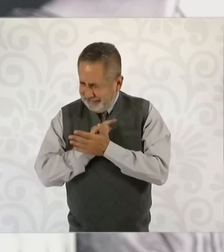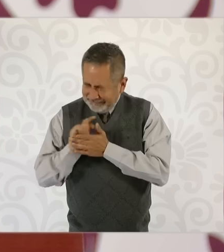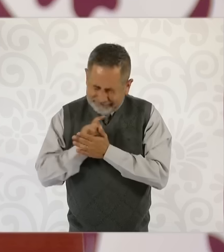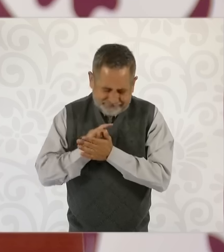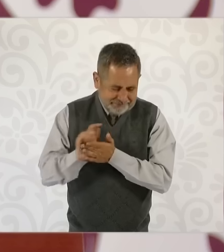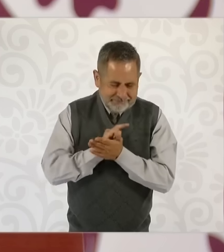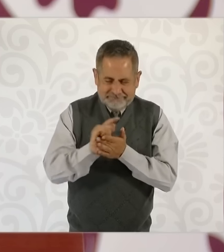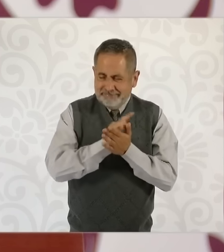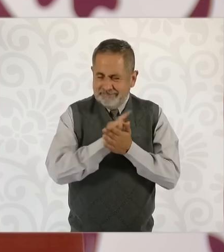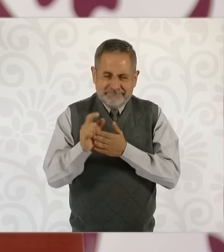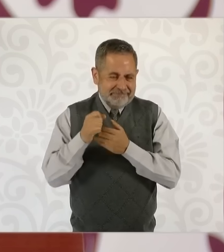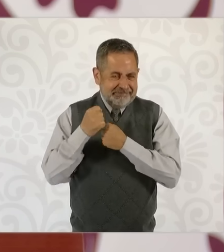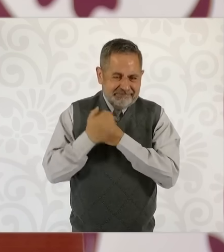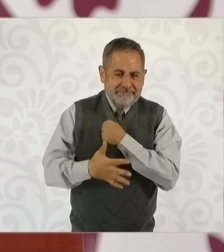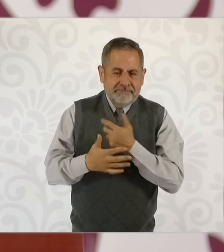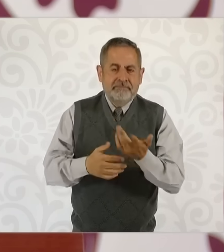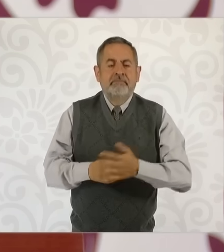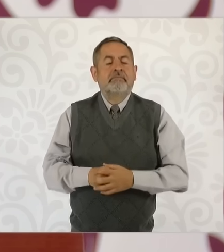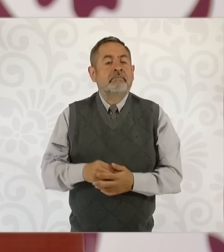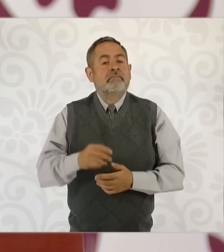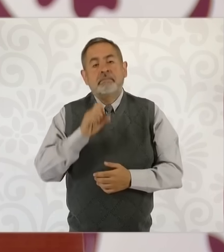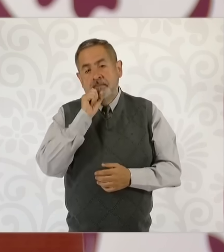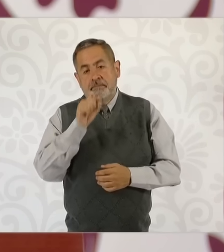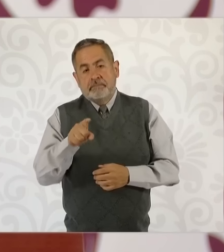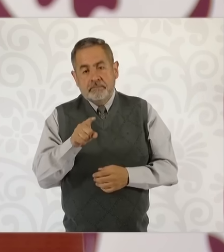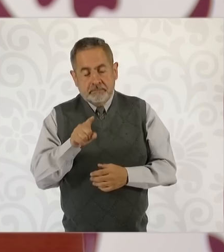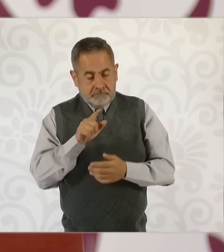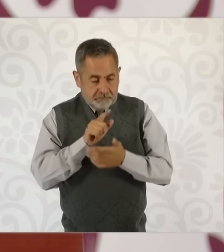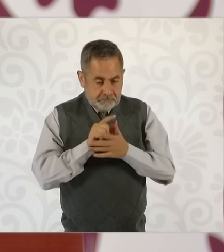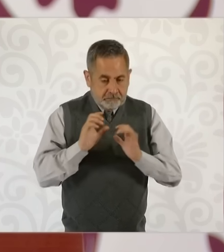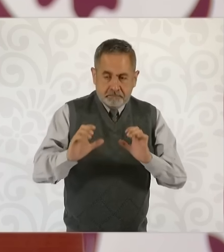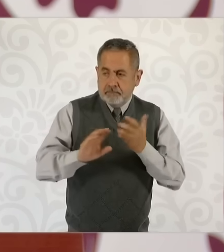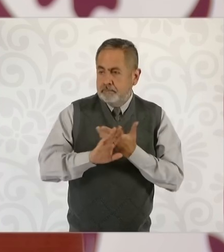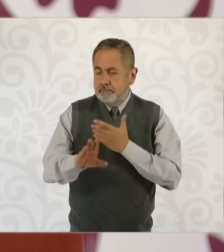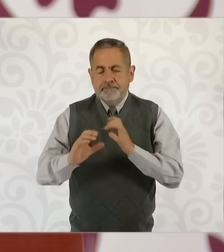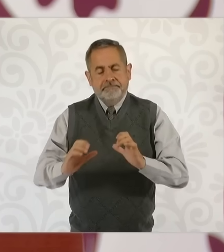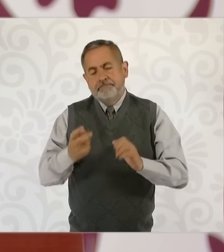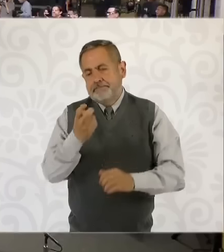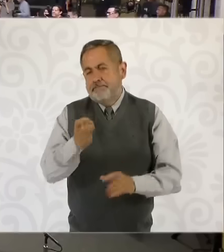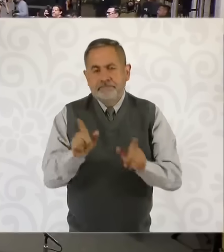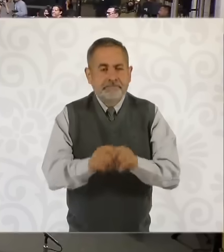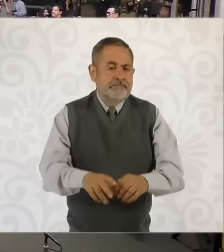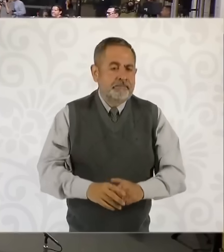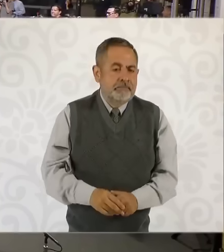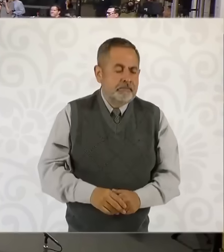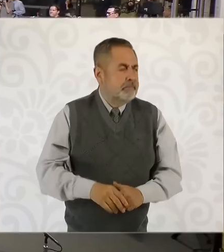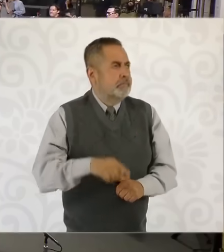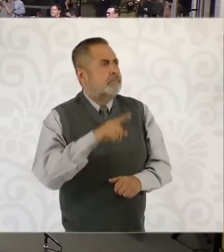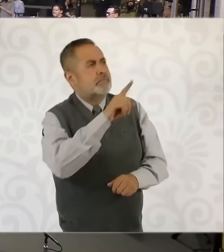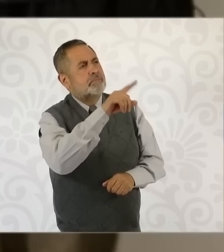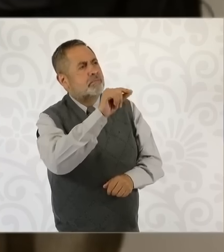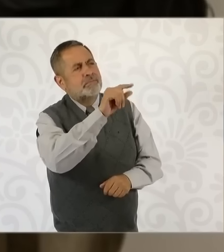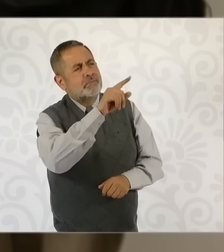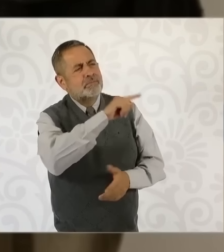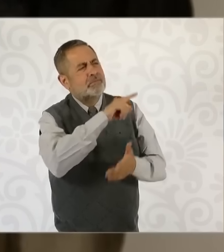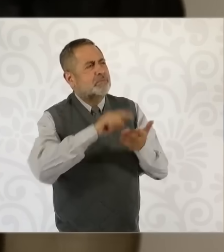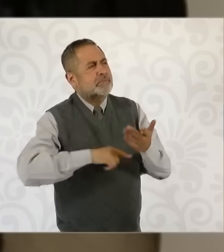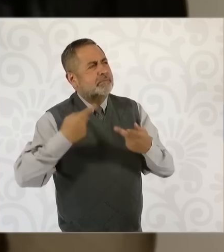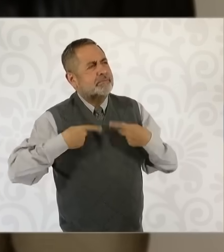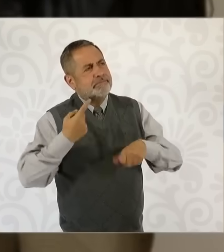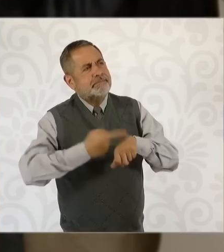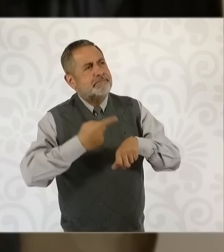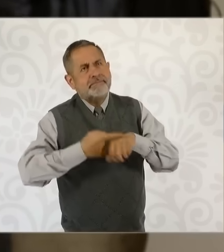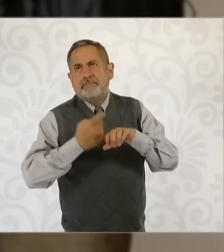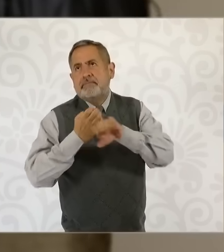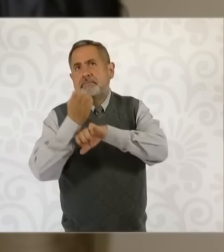Primero, evitar las heridas. Segundo, asearlas en forma adecuada. ¿Y en dónde se dieron estos casos? ¿Perdón? ¿En